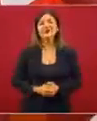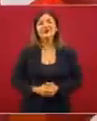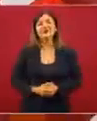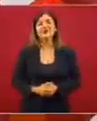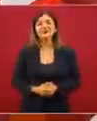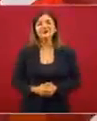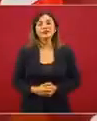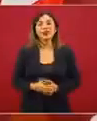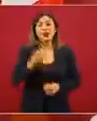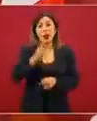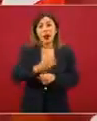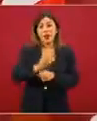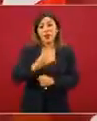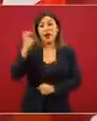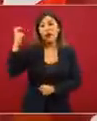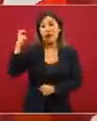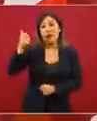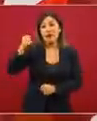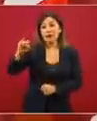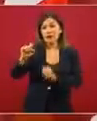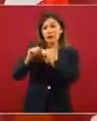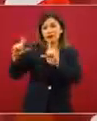Así estamos.